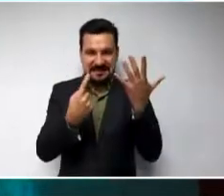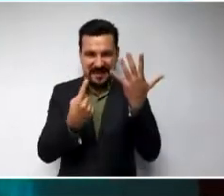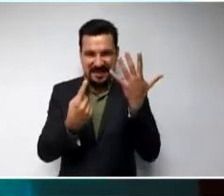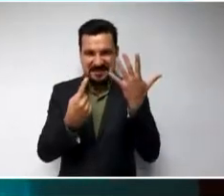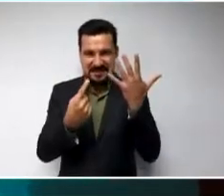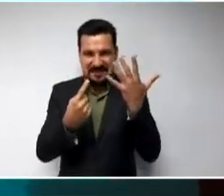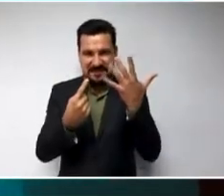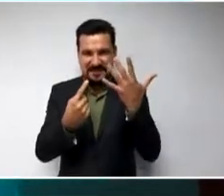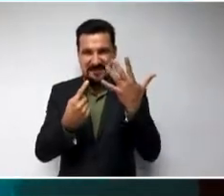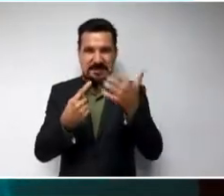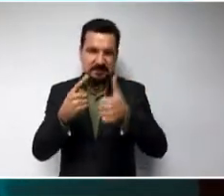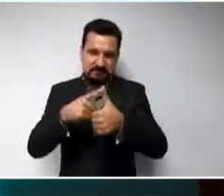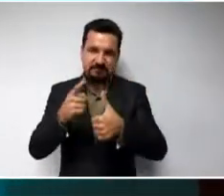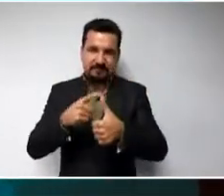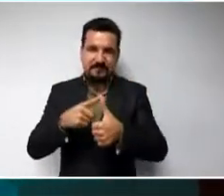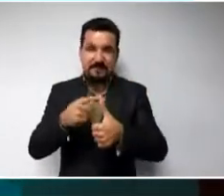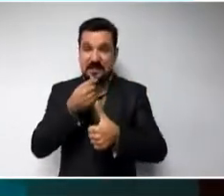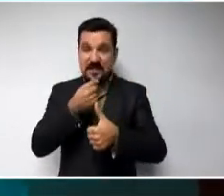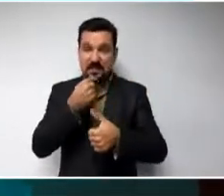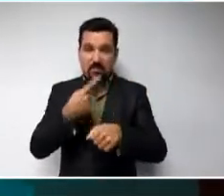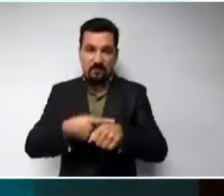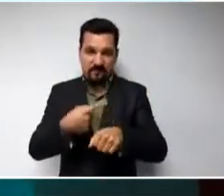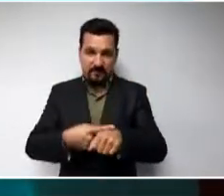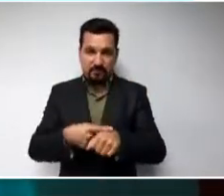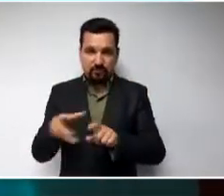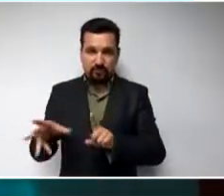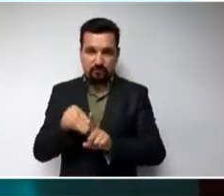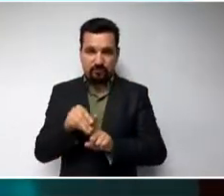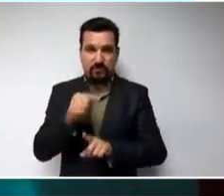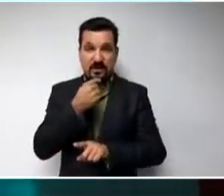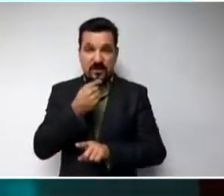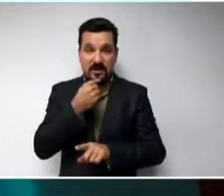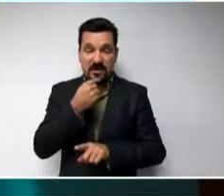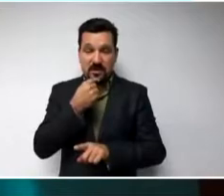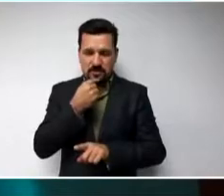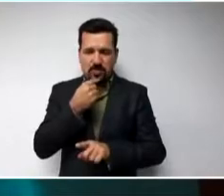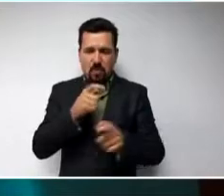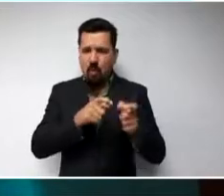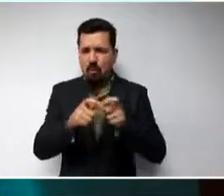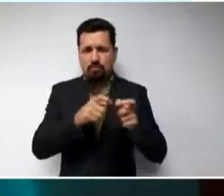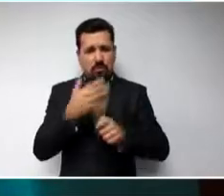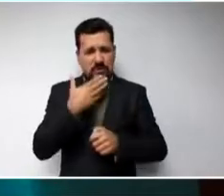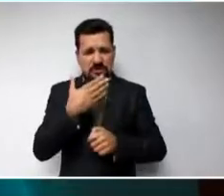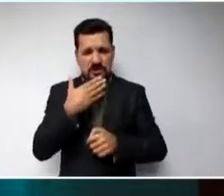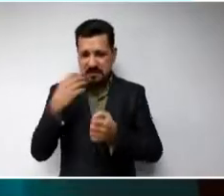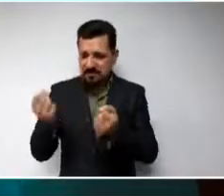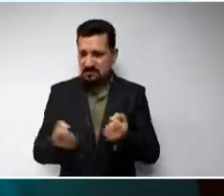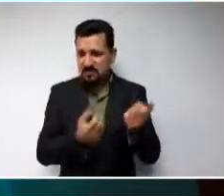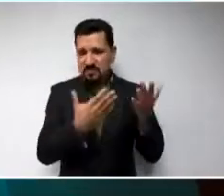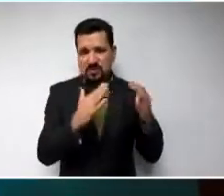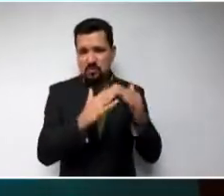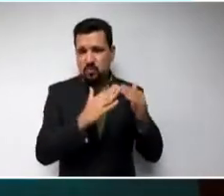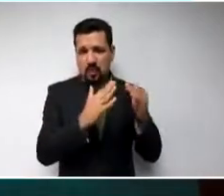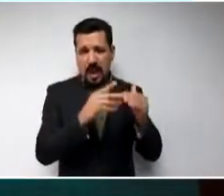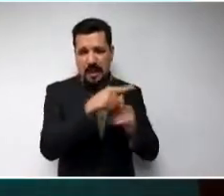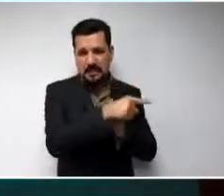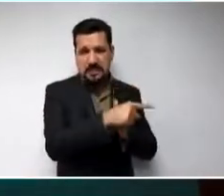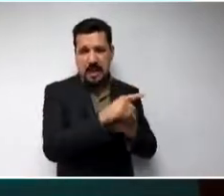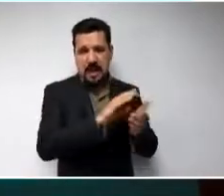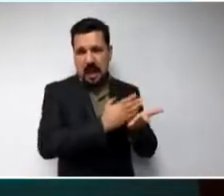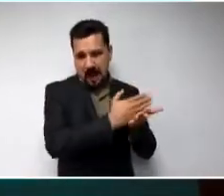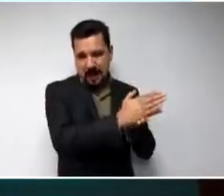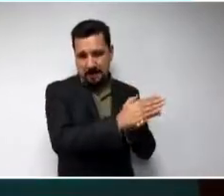pediátrico mismo que corresponde a un niño que se encuentre estable y se recupere en su domicilio en